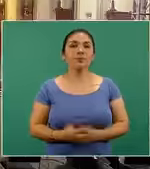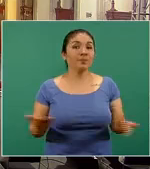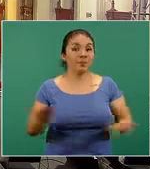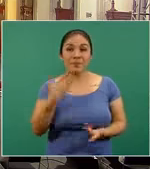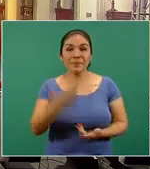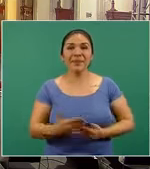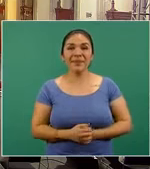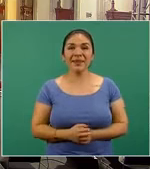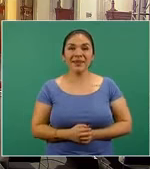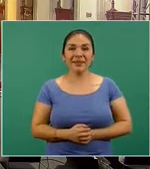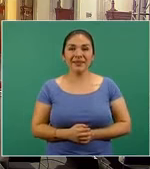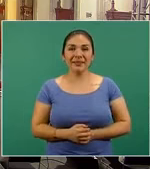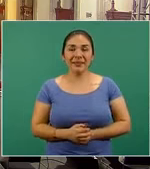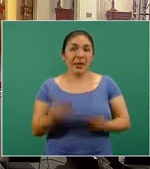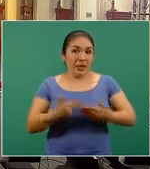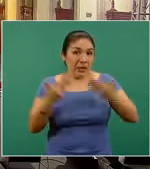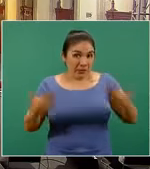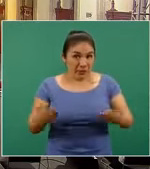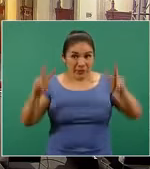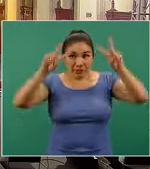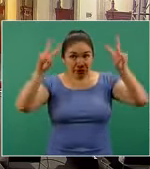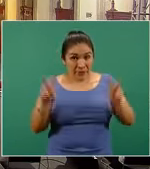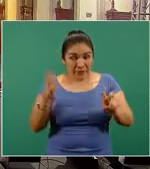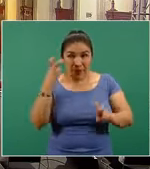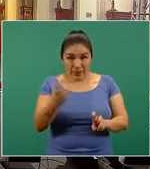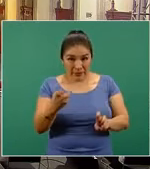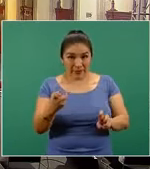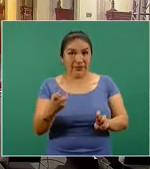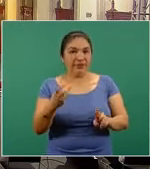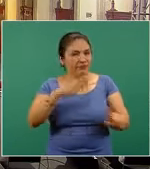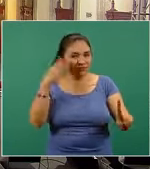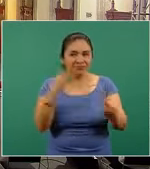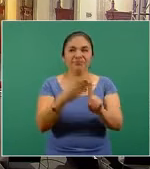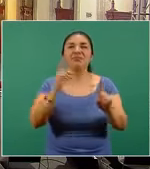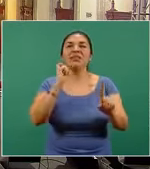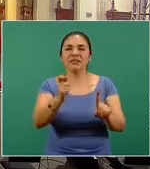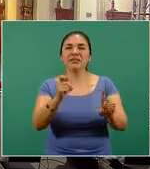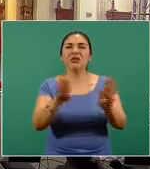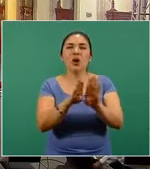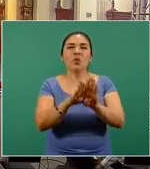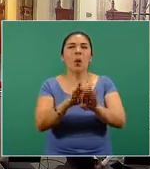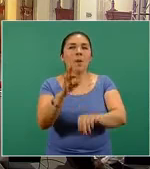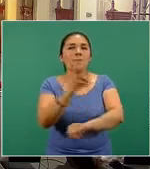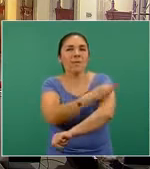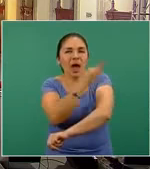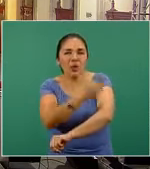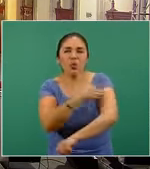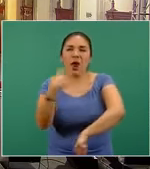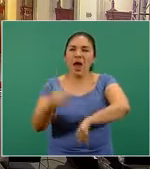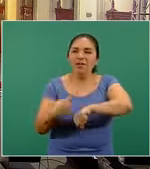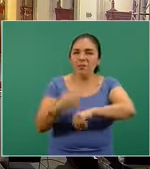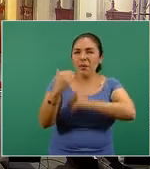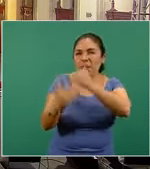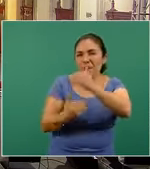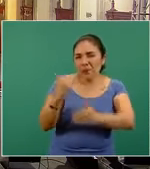bien, entonces cerramos la parte específica de la estadística de la epidemia y el avance de la